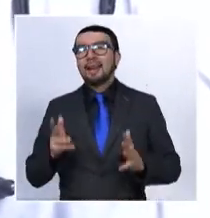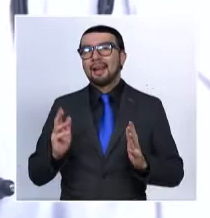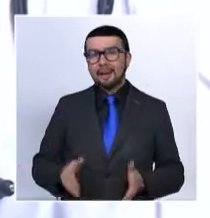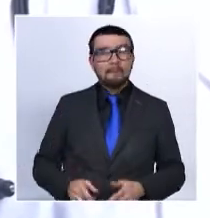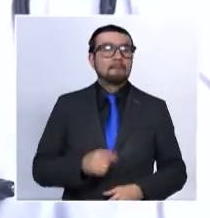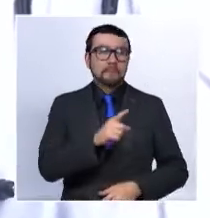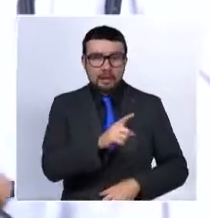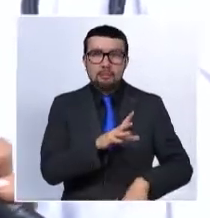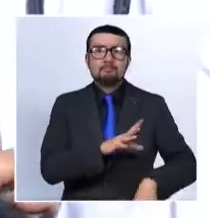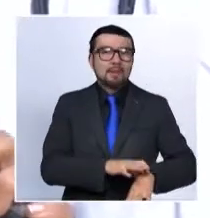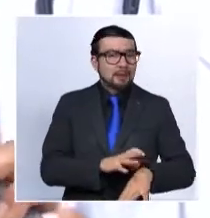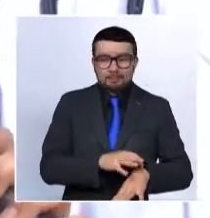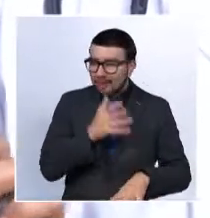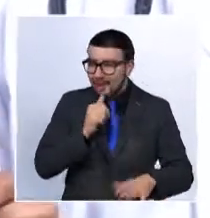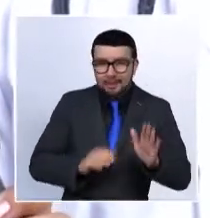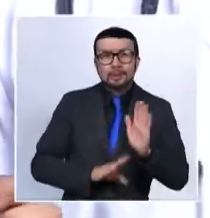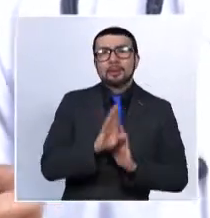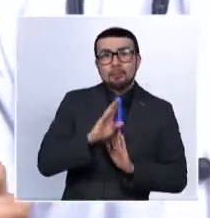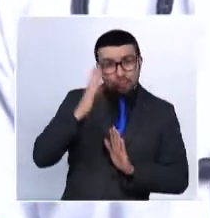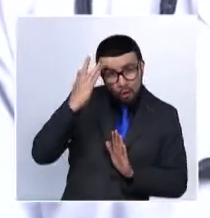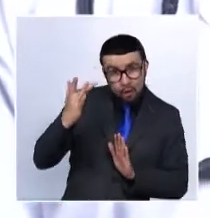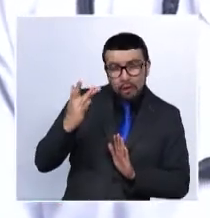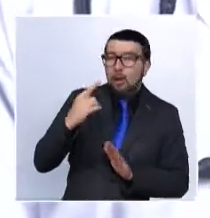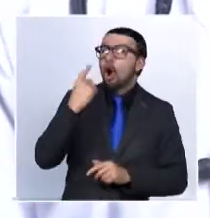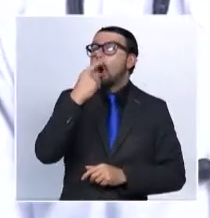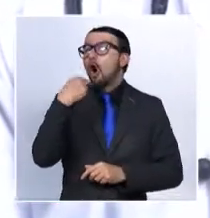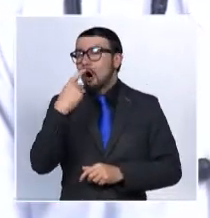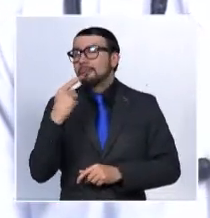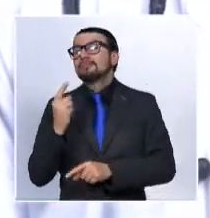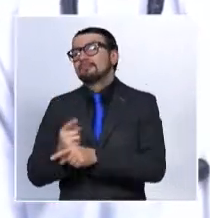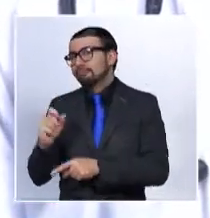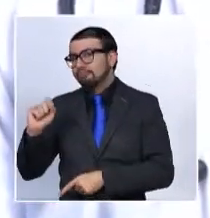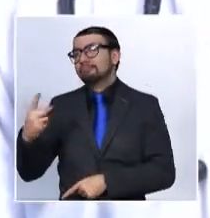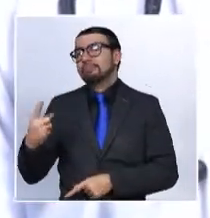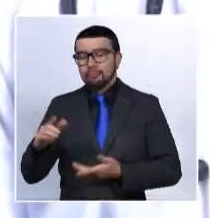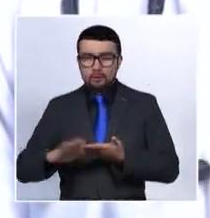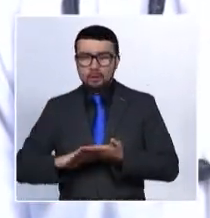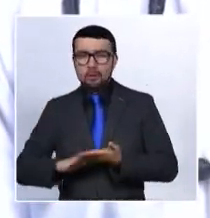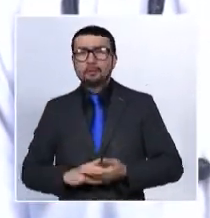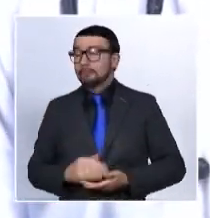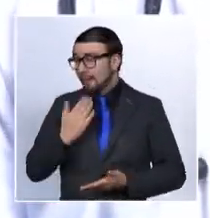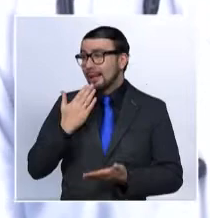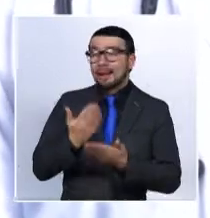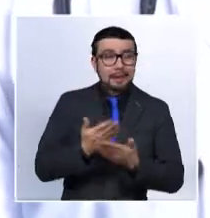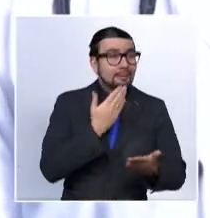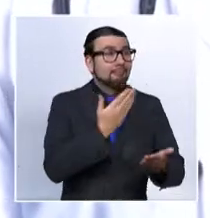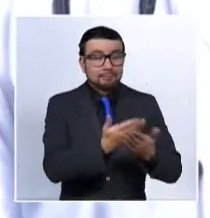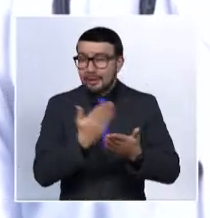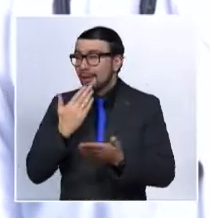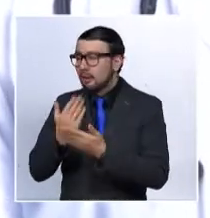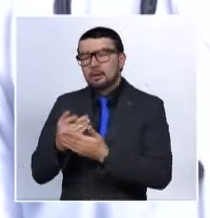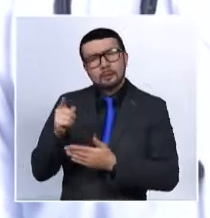médico funcione bien. Entonces, gracias a ustedes, mis compañeros, y especialmente al doctor Jorge Enrique,